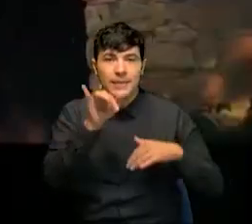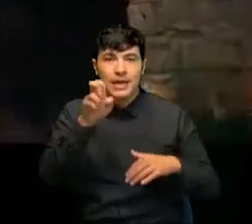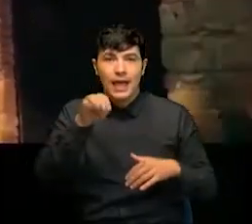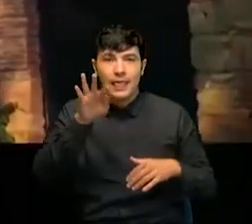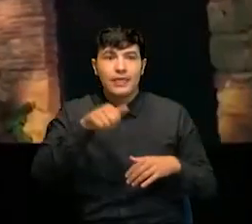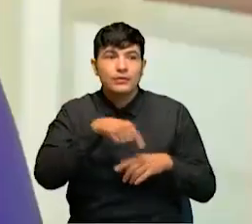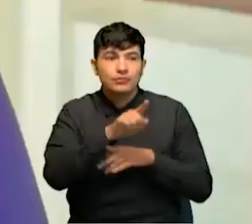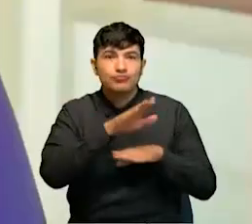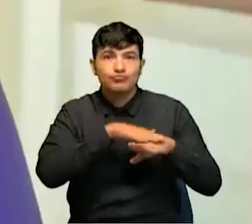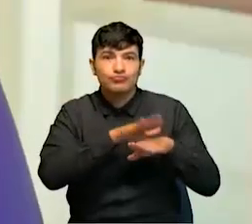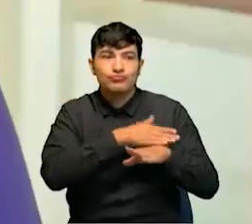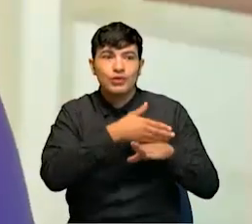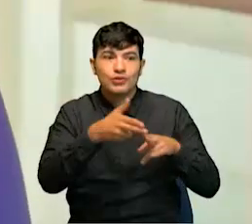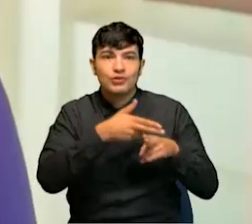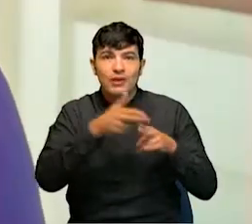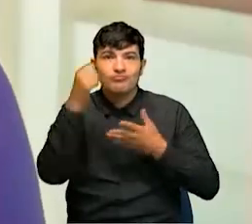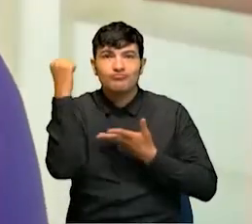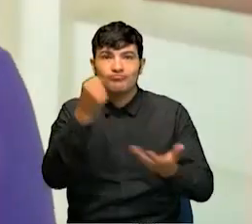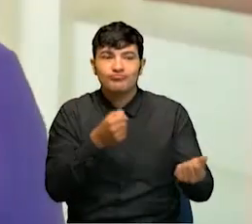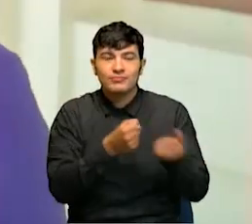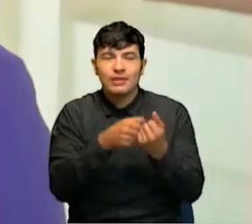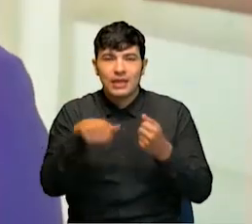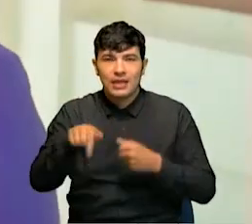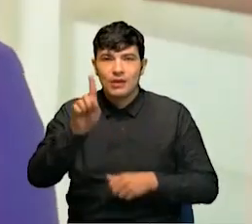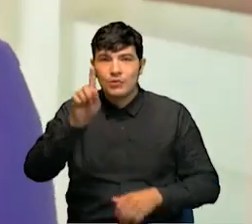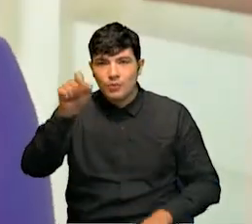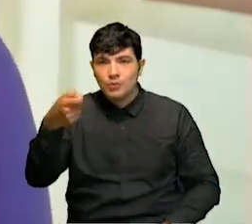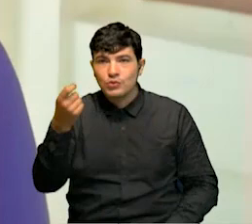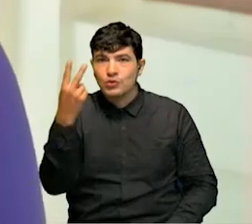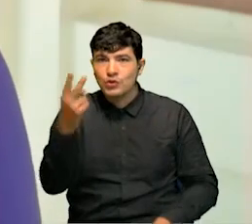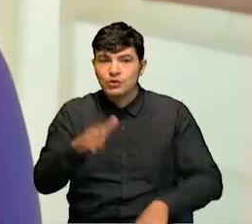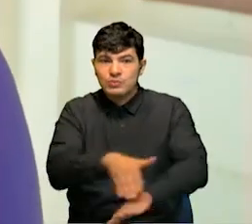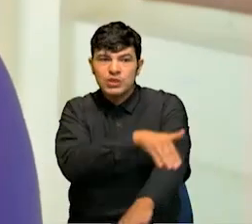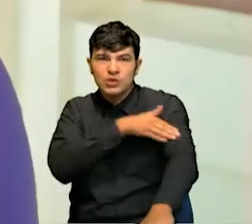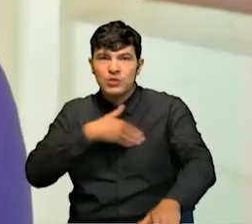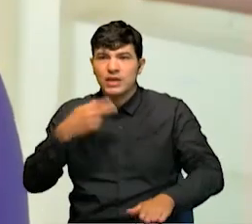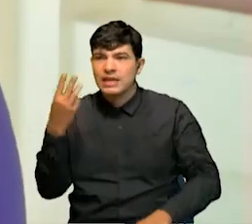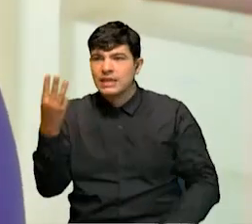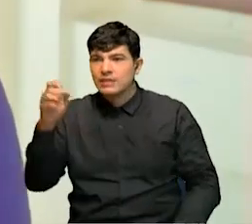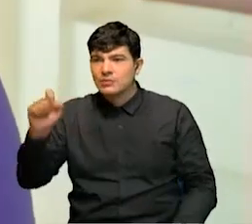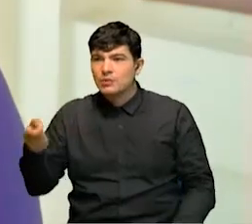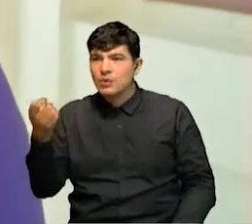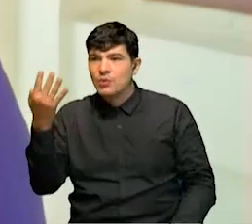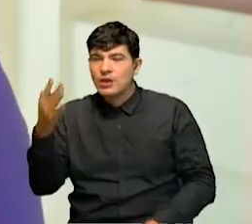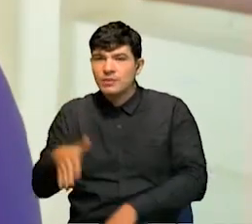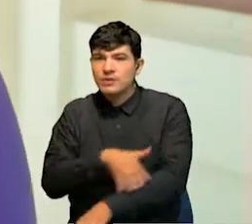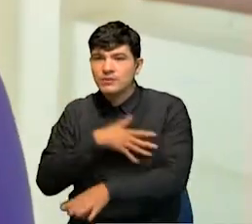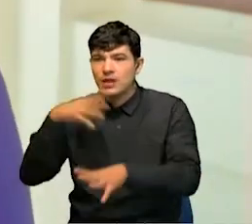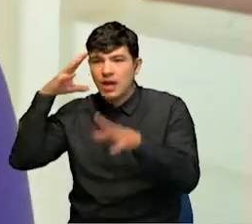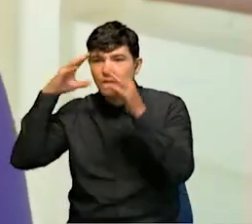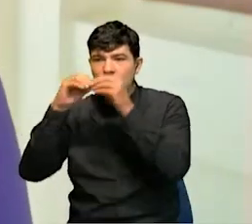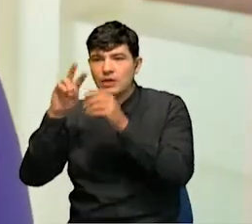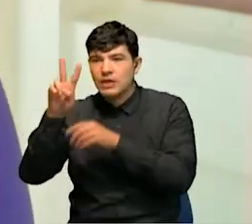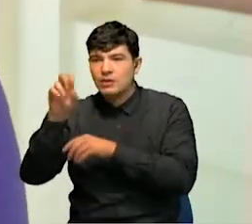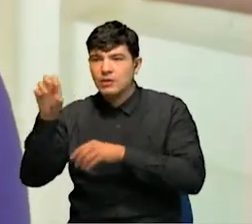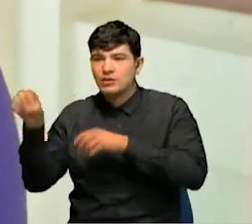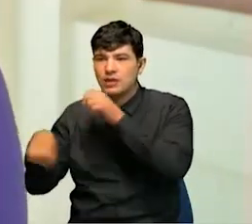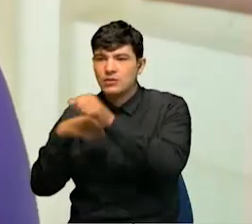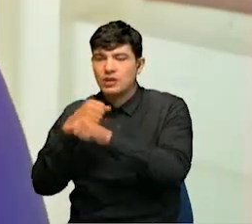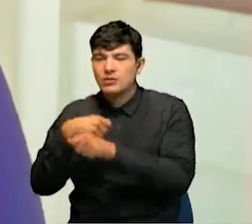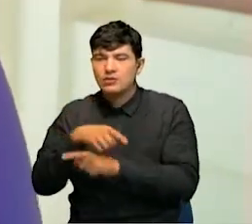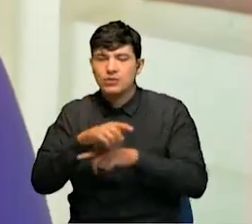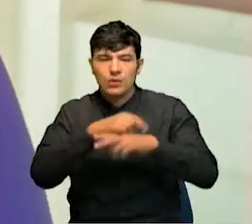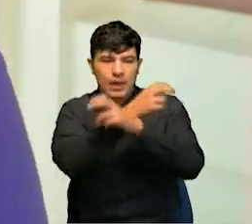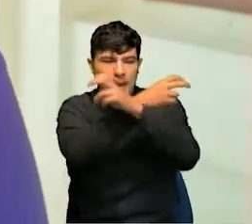inversiones. Santander tiene aproximadamente 1.2 billones de pesos de esos 3.4 billones del Pacto Bicentenario, obras como el